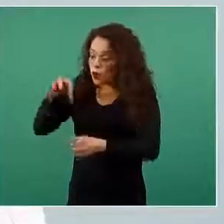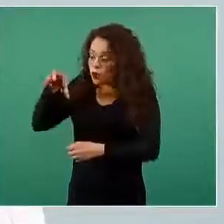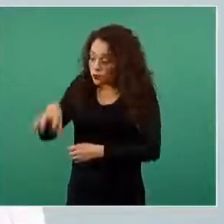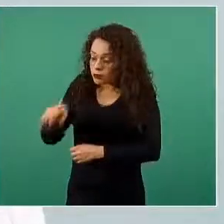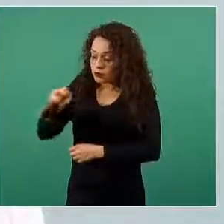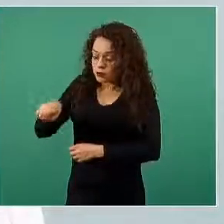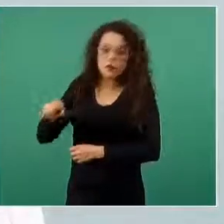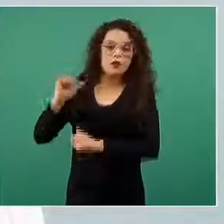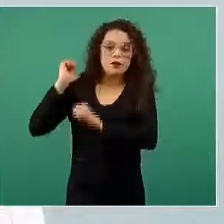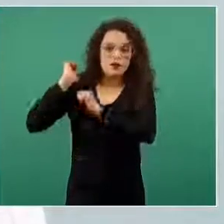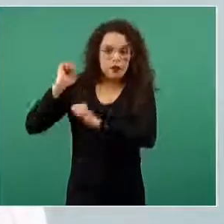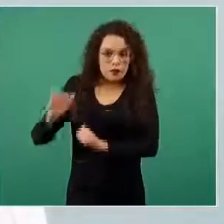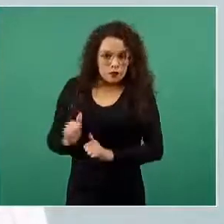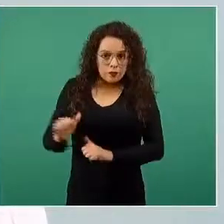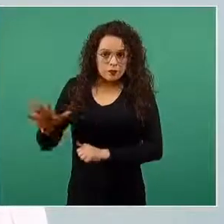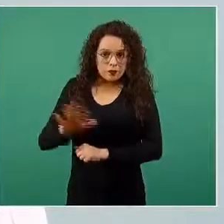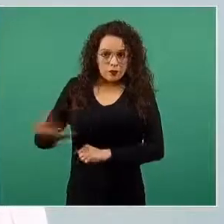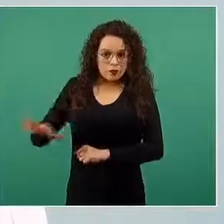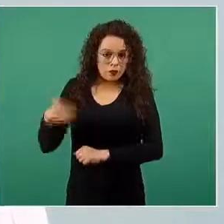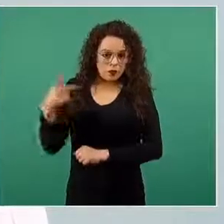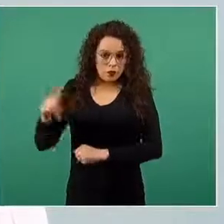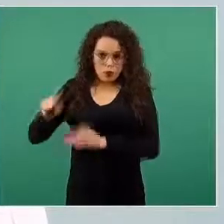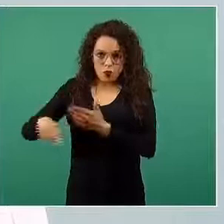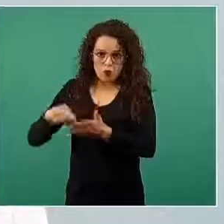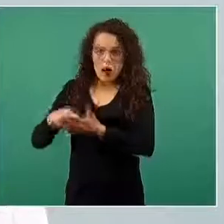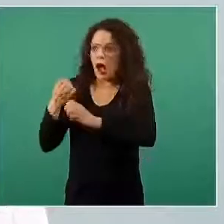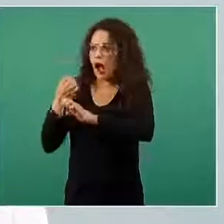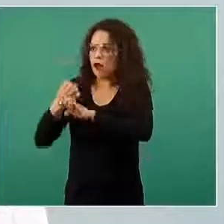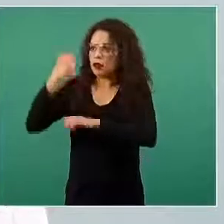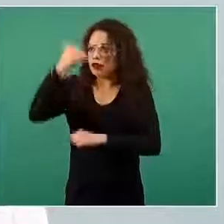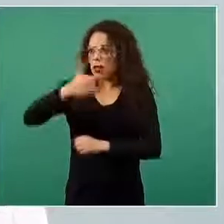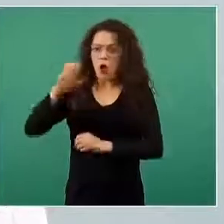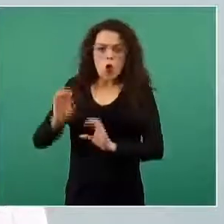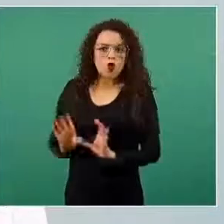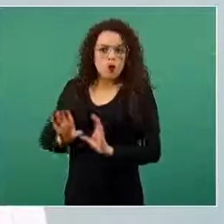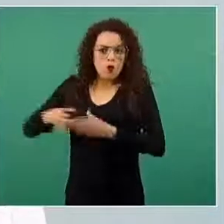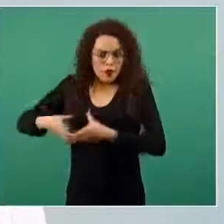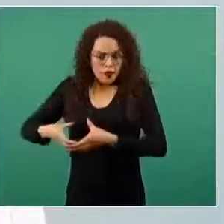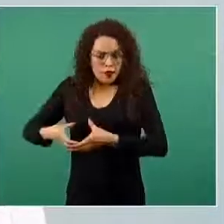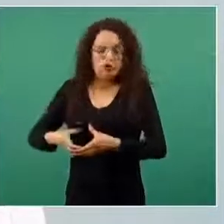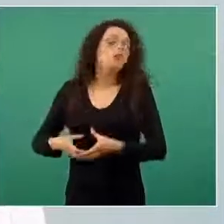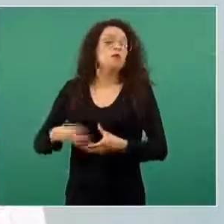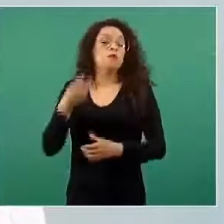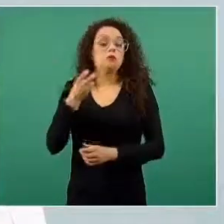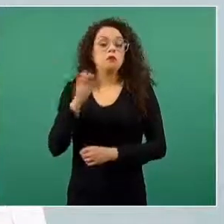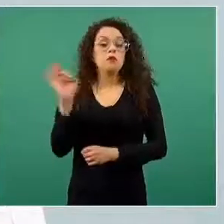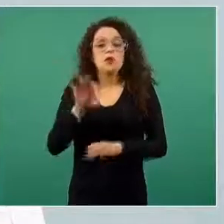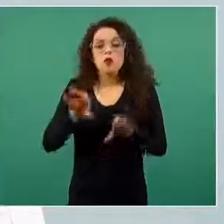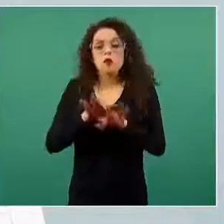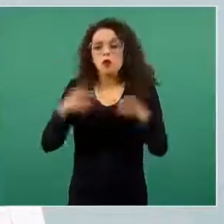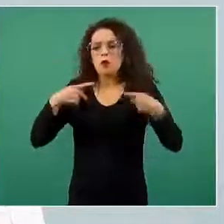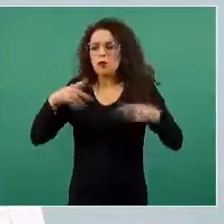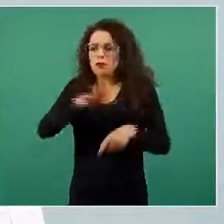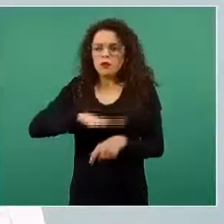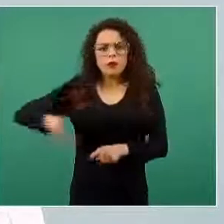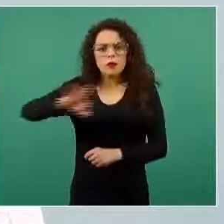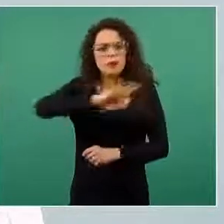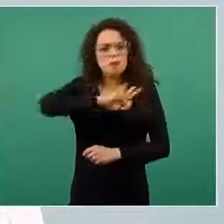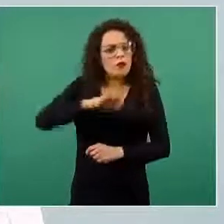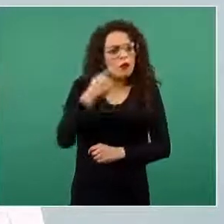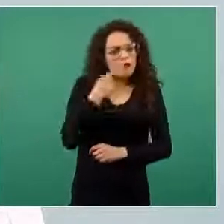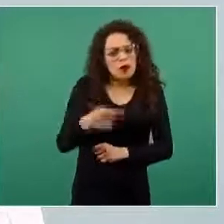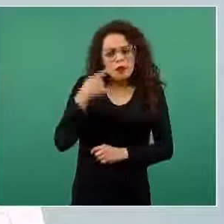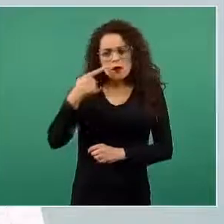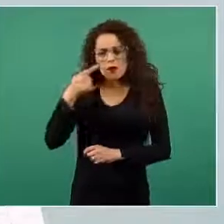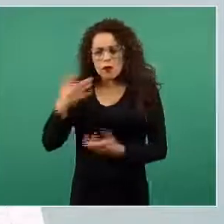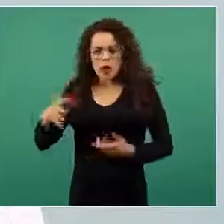autoridad sanitaria local, y cómo pudiera percibirlo la población en Oaxaca